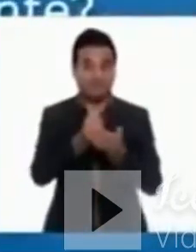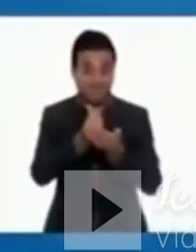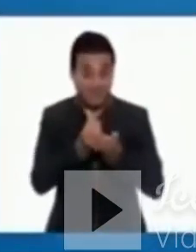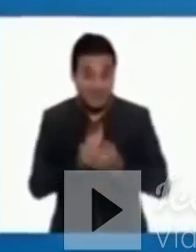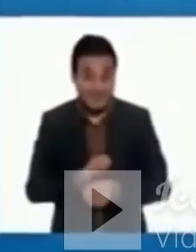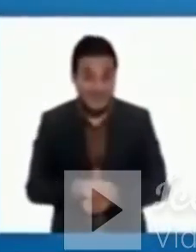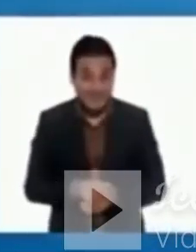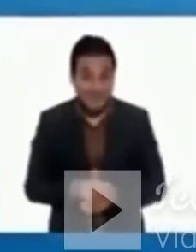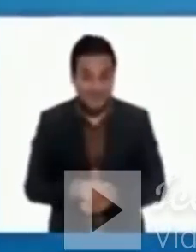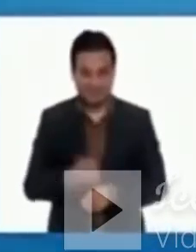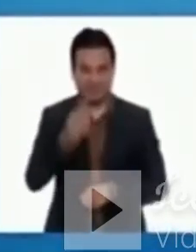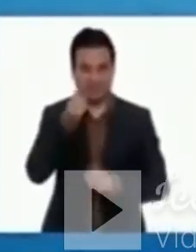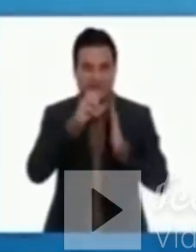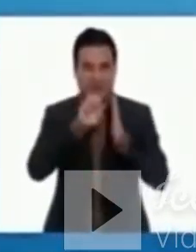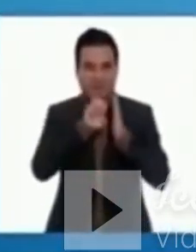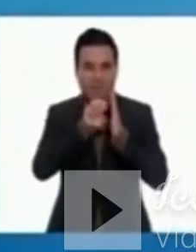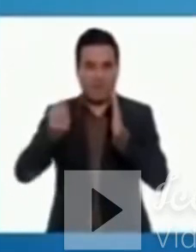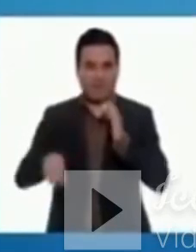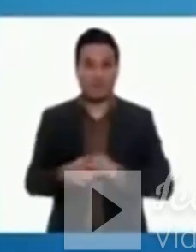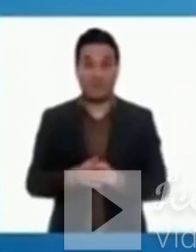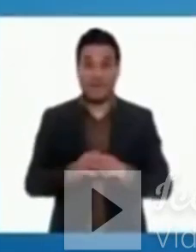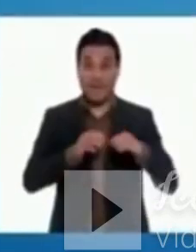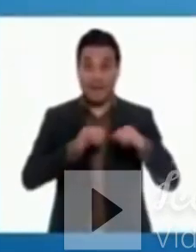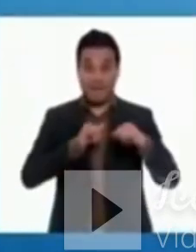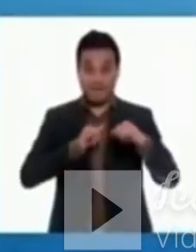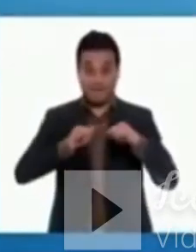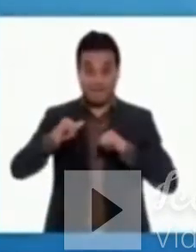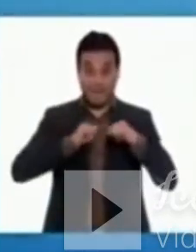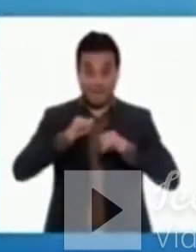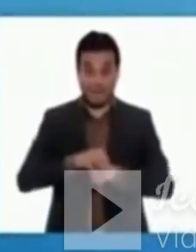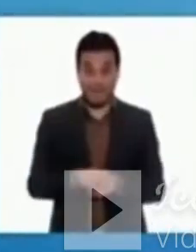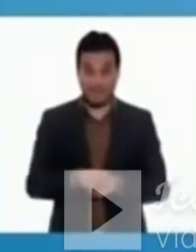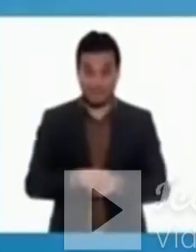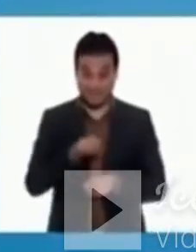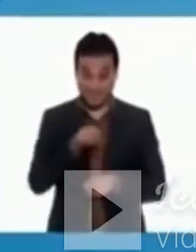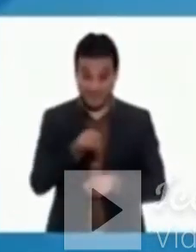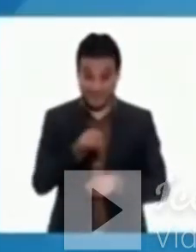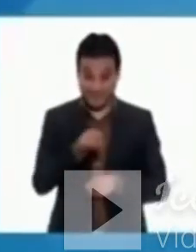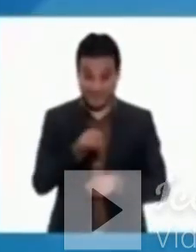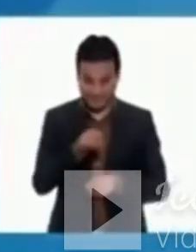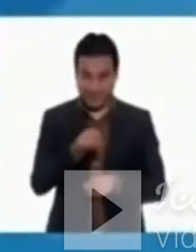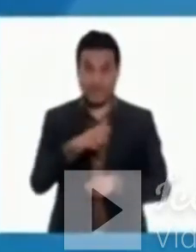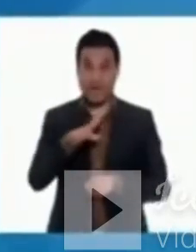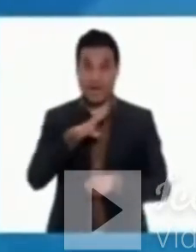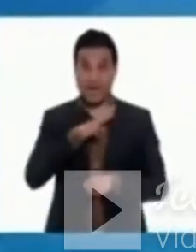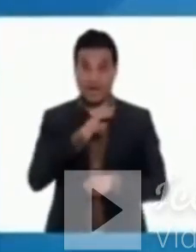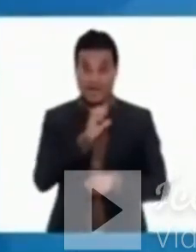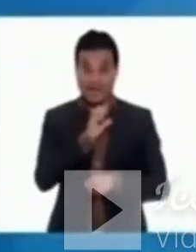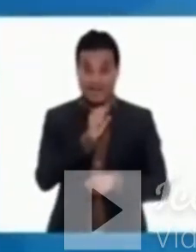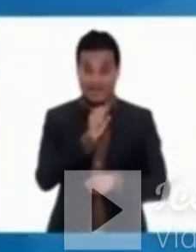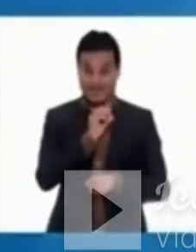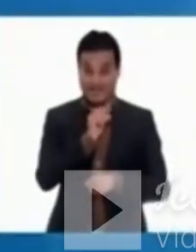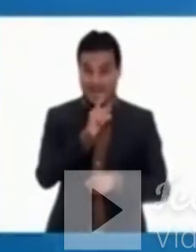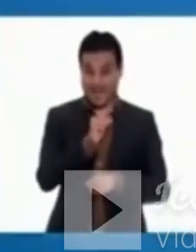¿Qué pasaría si una parte del mapa se dibuja a una escala y otra parte con una escala distinta?